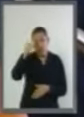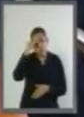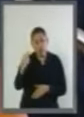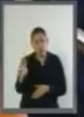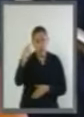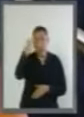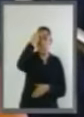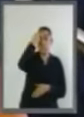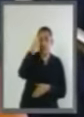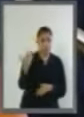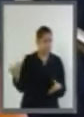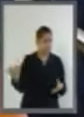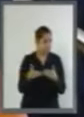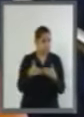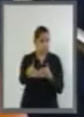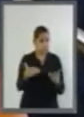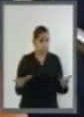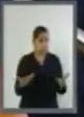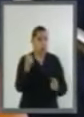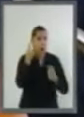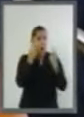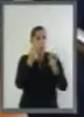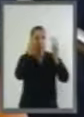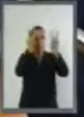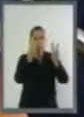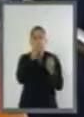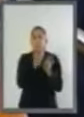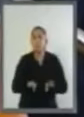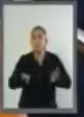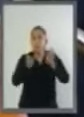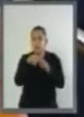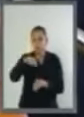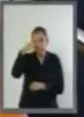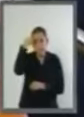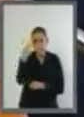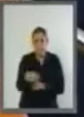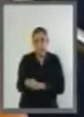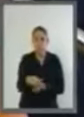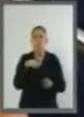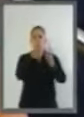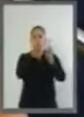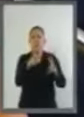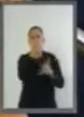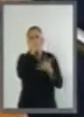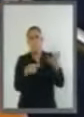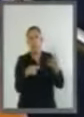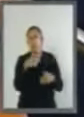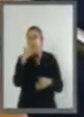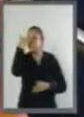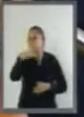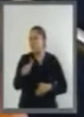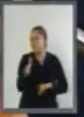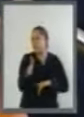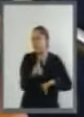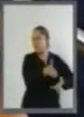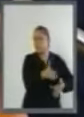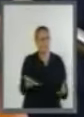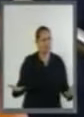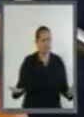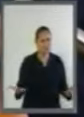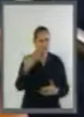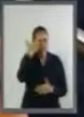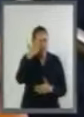temas nacionales. Aquí se ha hablado y se ha señalado de funcionarios nuestros que han sido